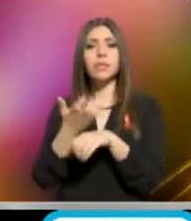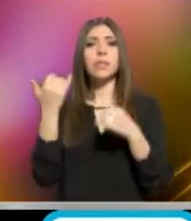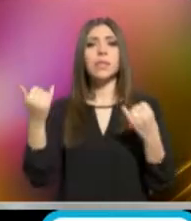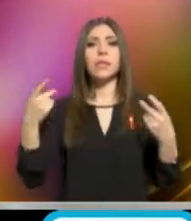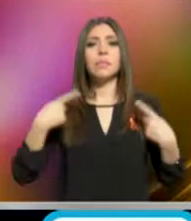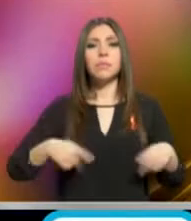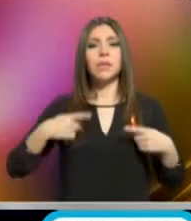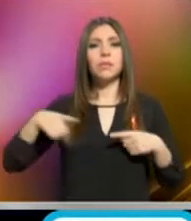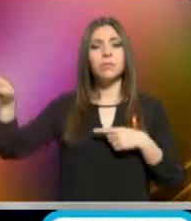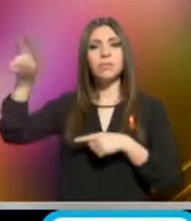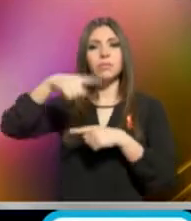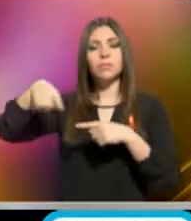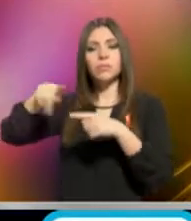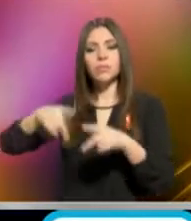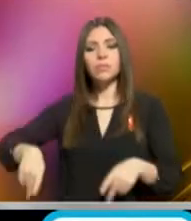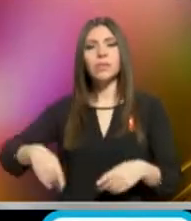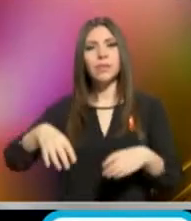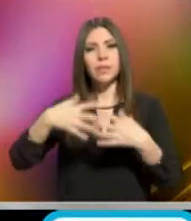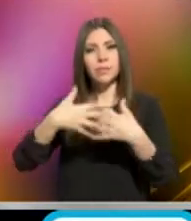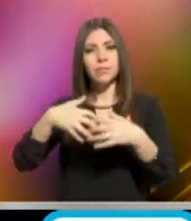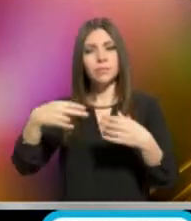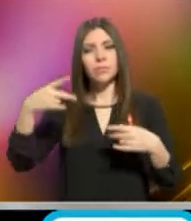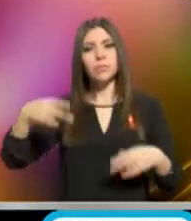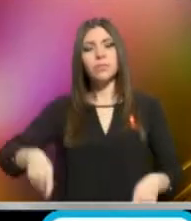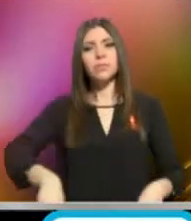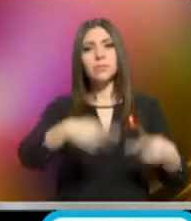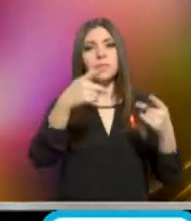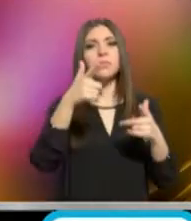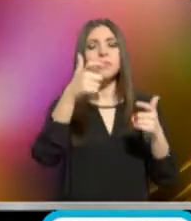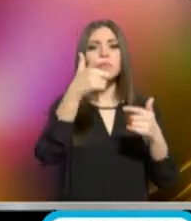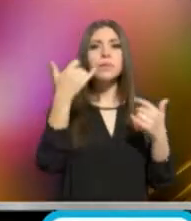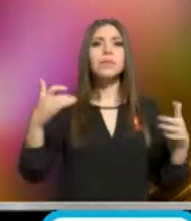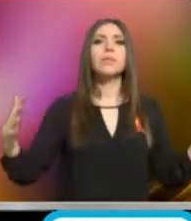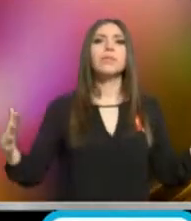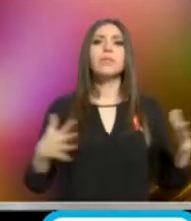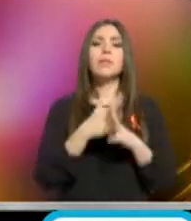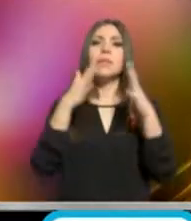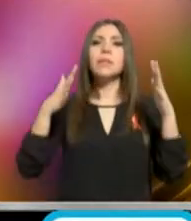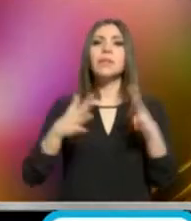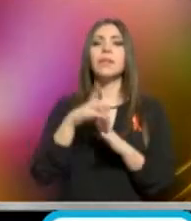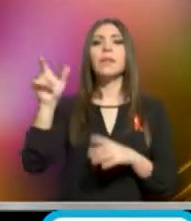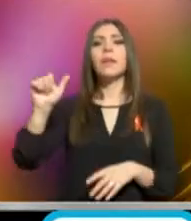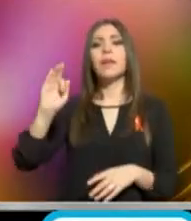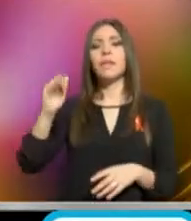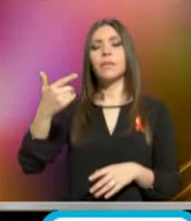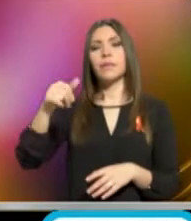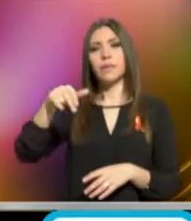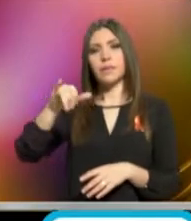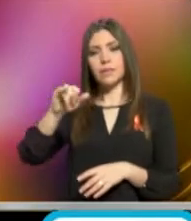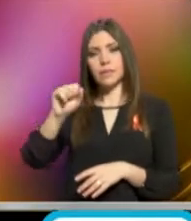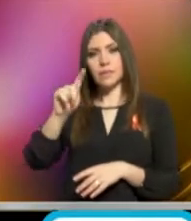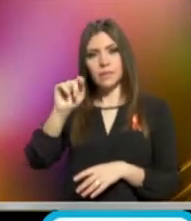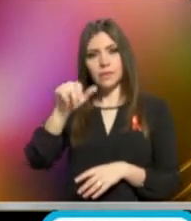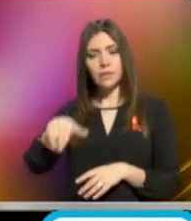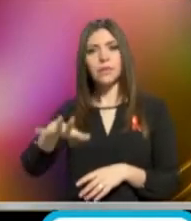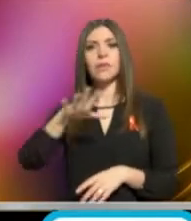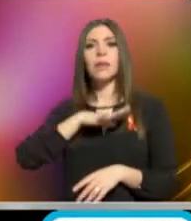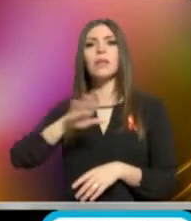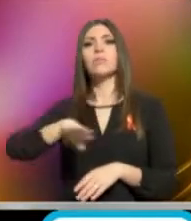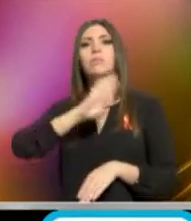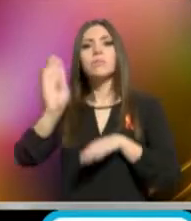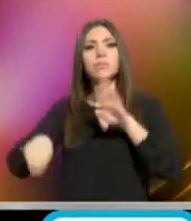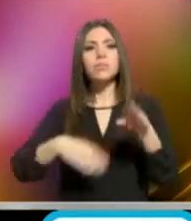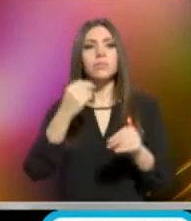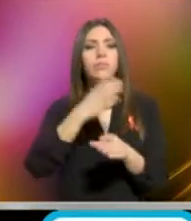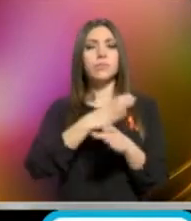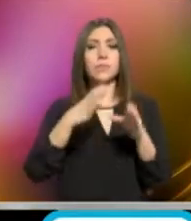venden armas, la guerra en Afganistán, pues obviamente hay muerte, obviamente hay acoso, obviamente hay situaciones muy, muy tensas. Y en